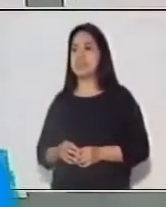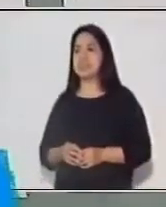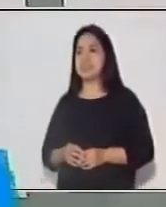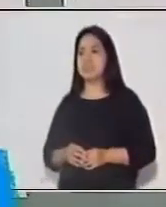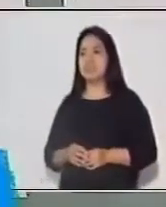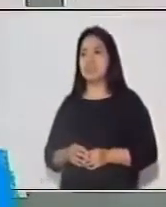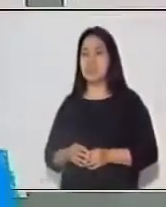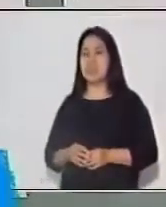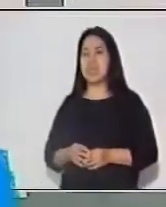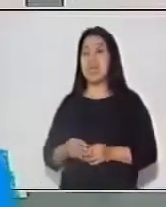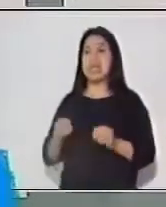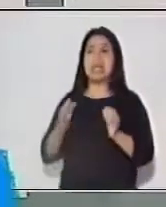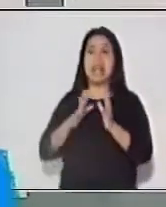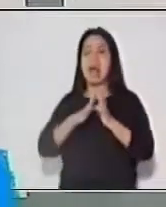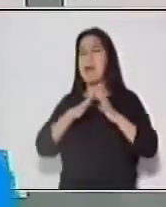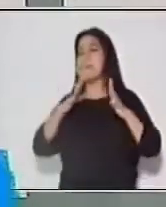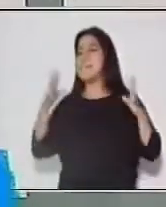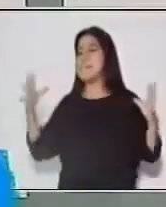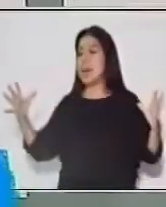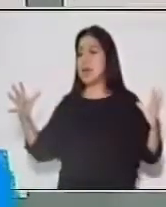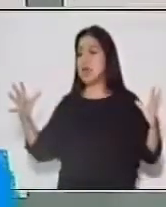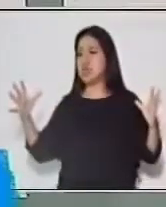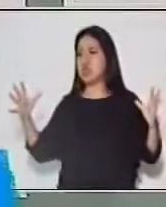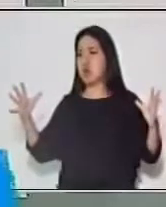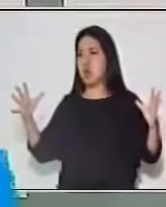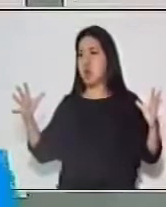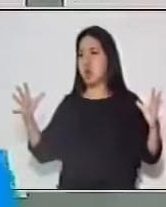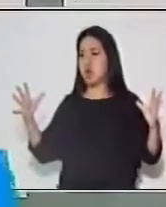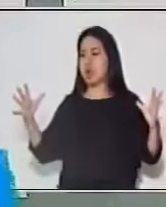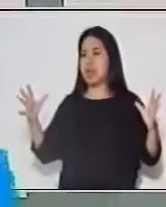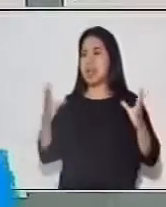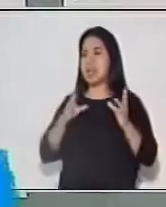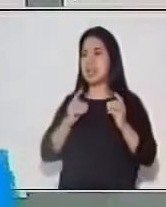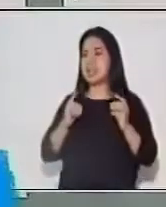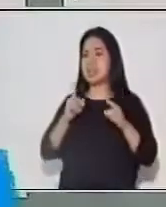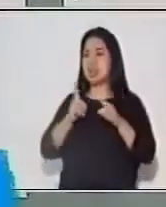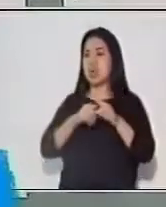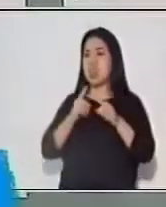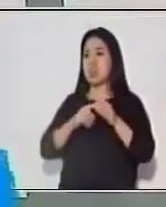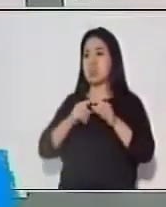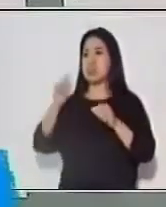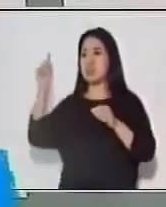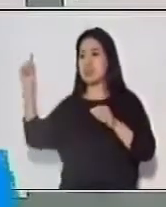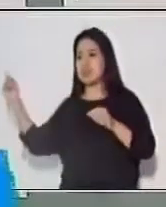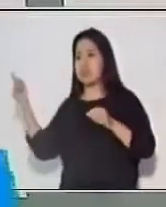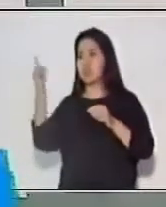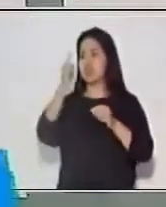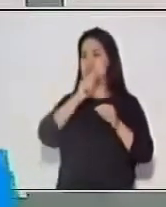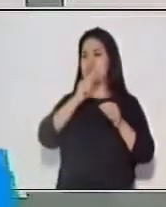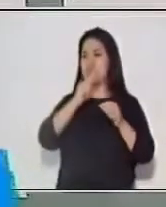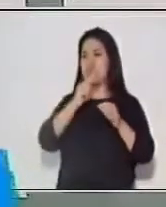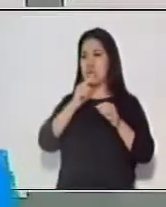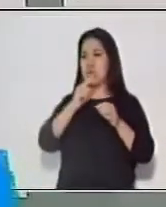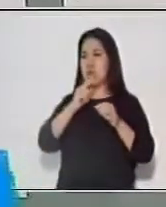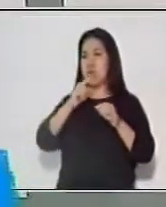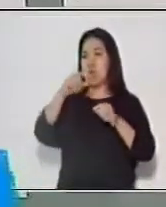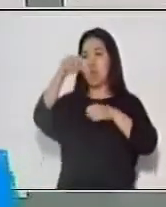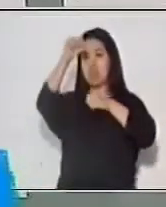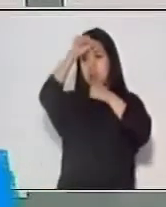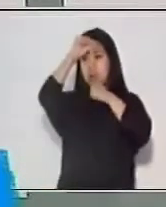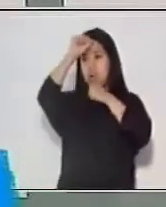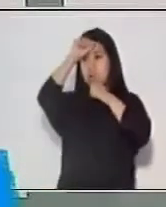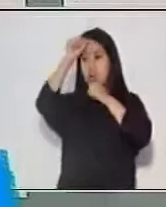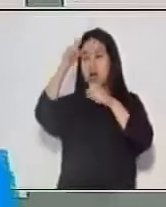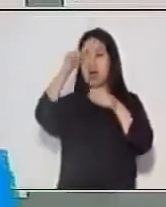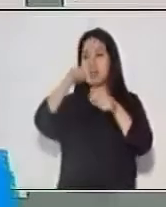Y la mayor distancia es cuando estemos de aquí hasta acá. Cuando la luna esté en